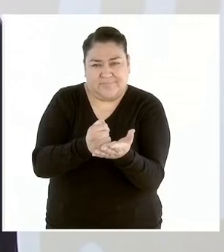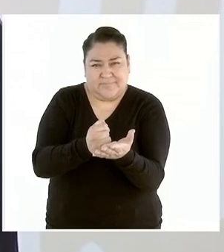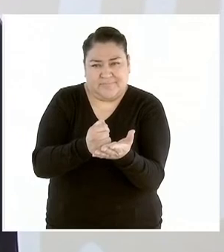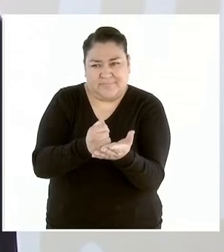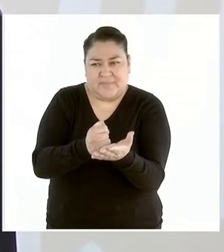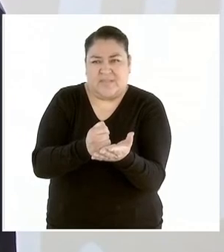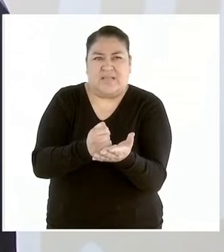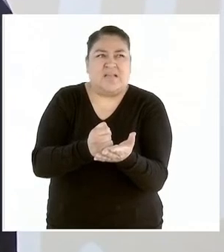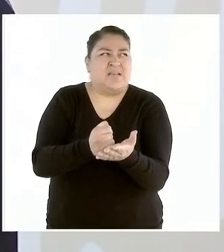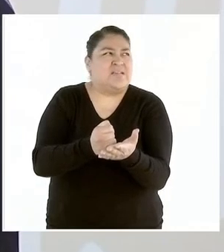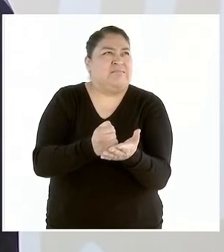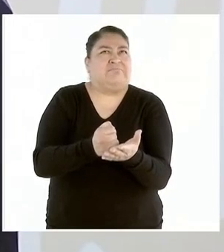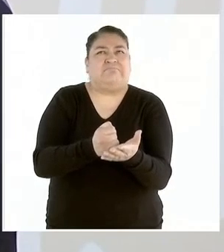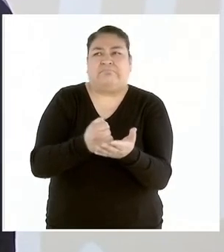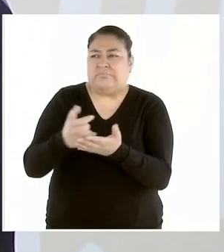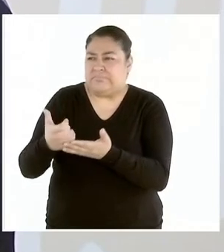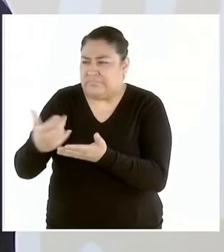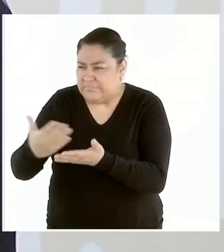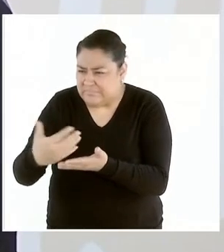desorganizado